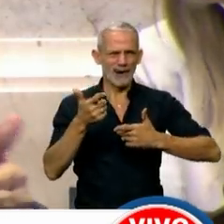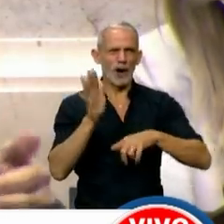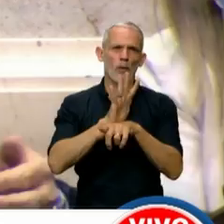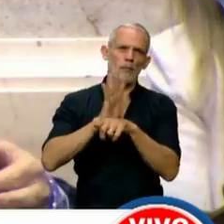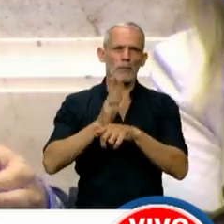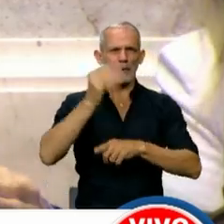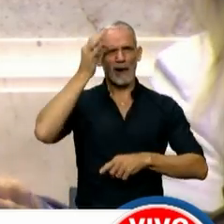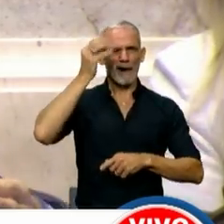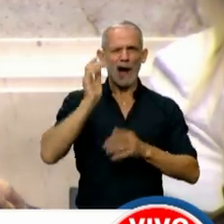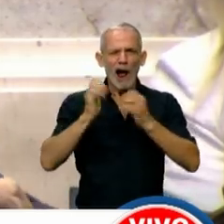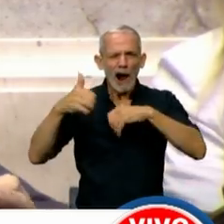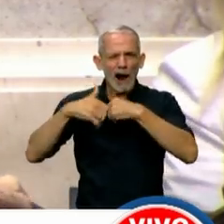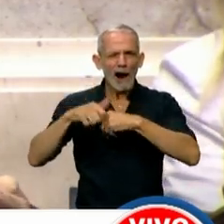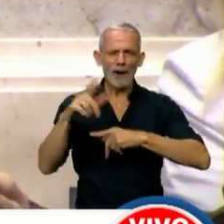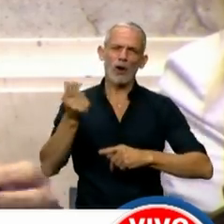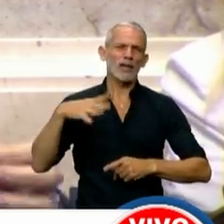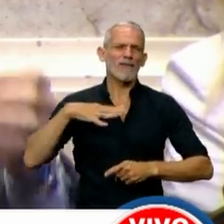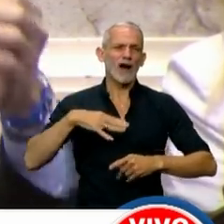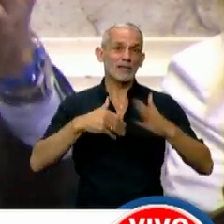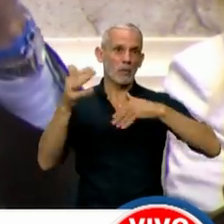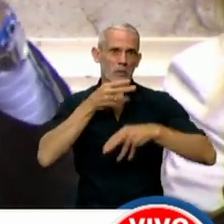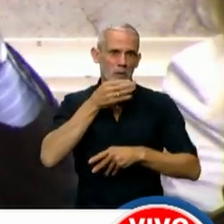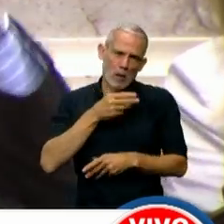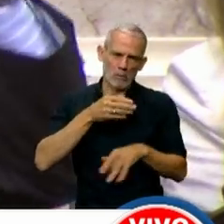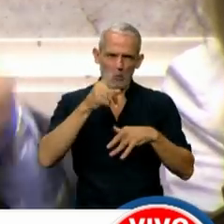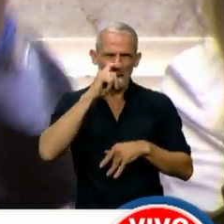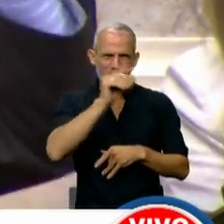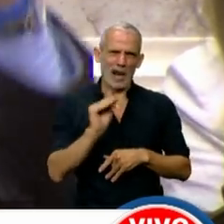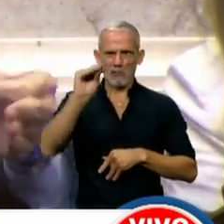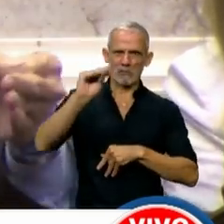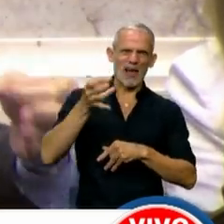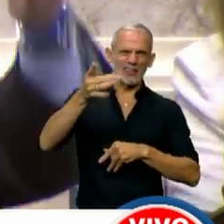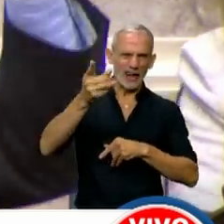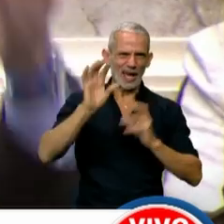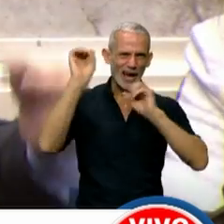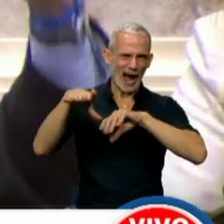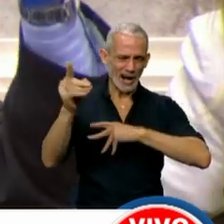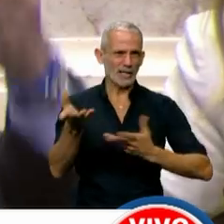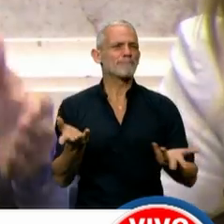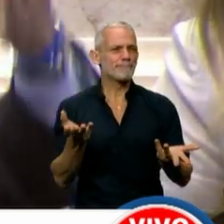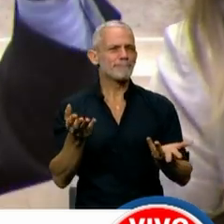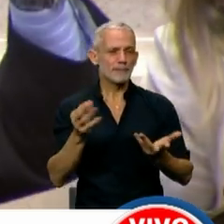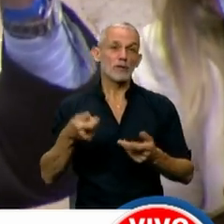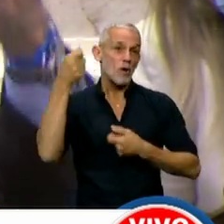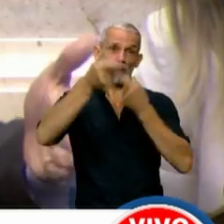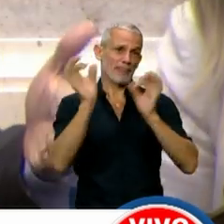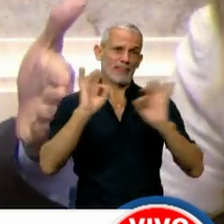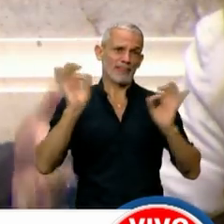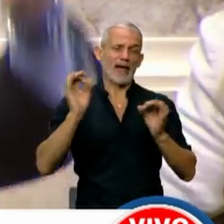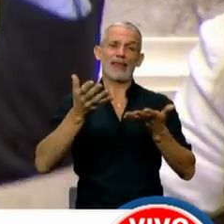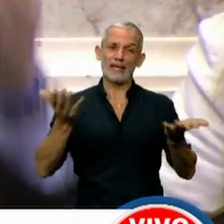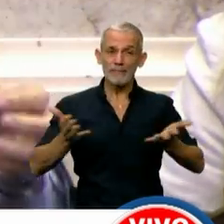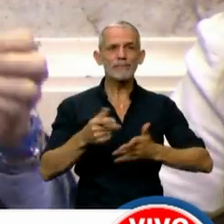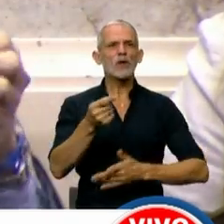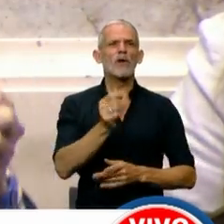para esconder la vez la la desinversión en todo el norte argentino